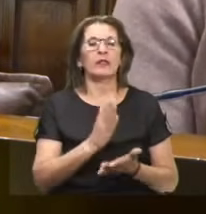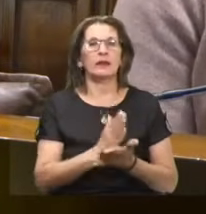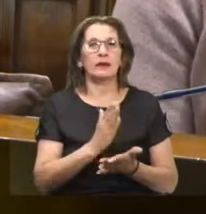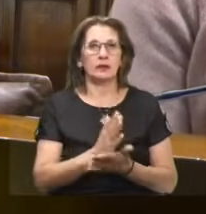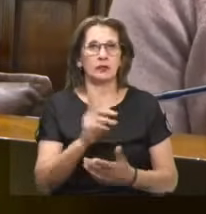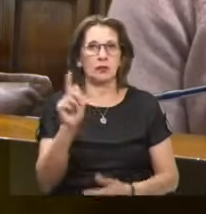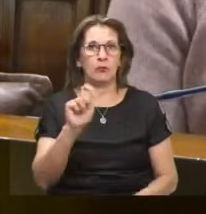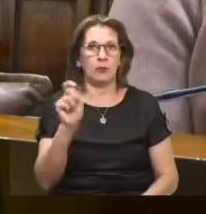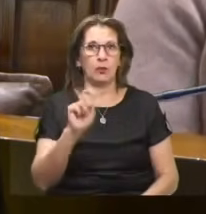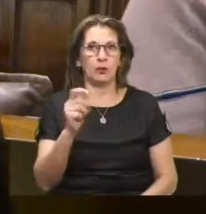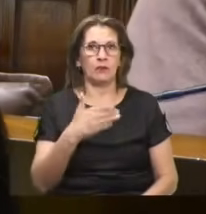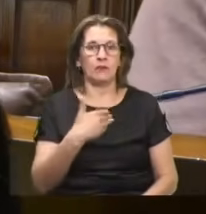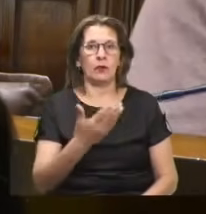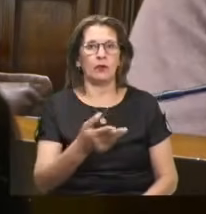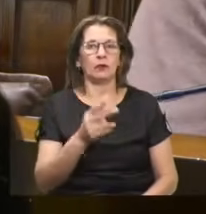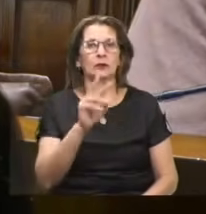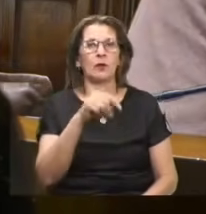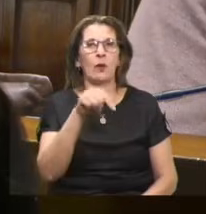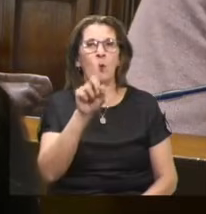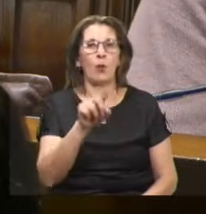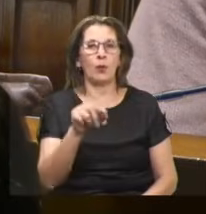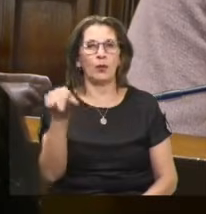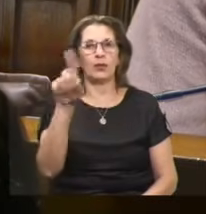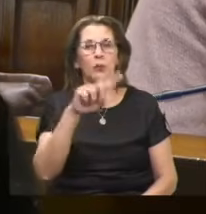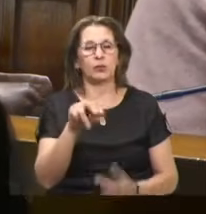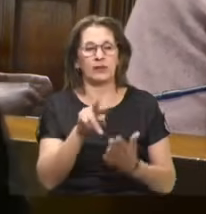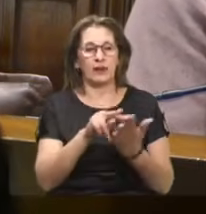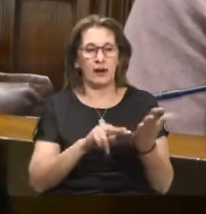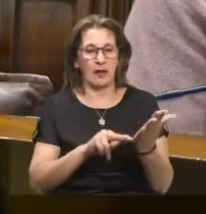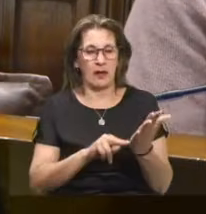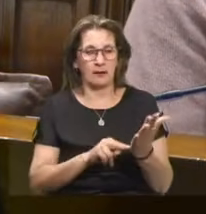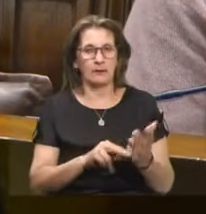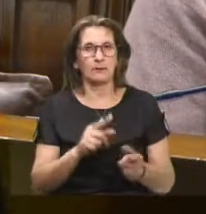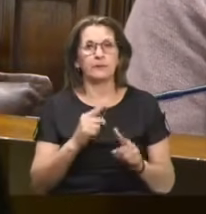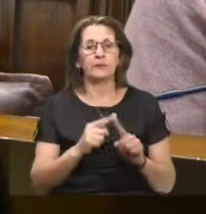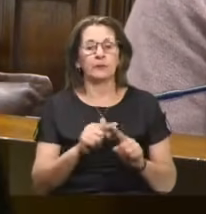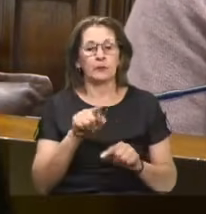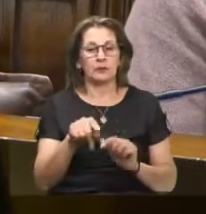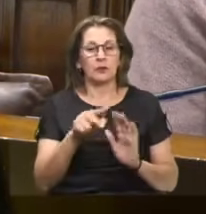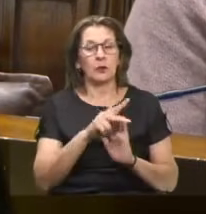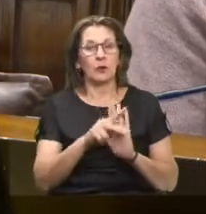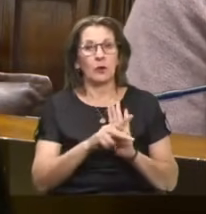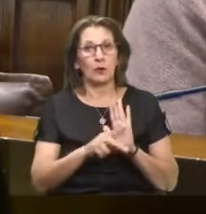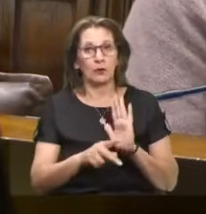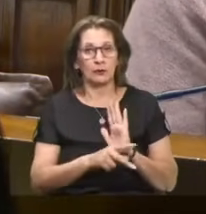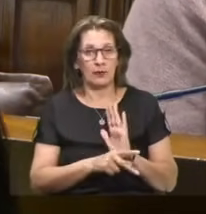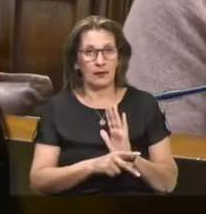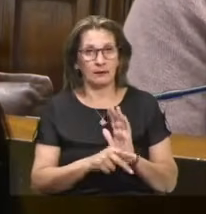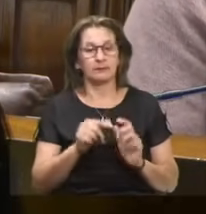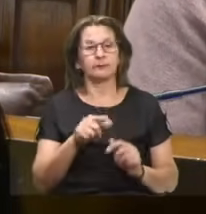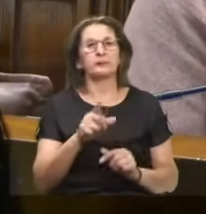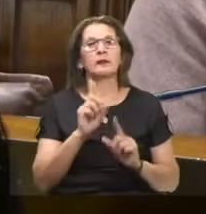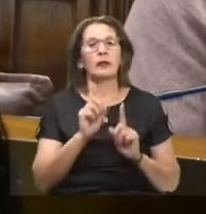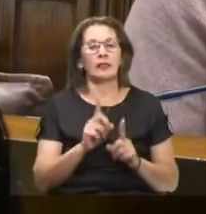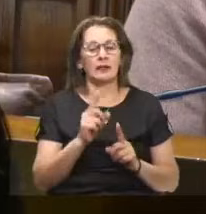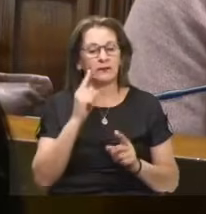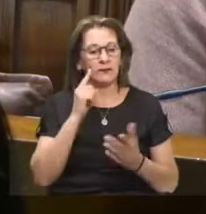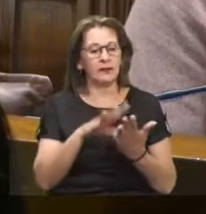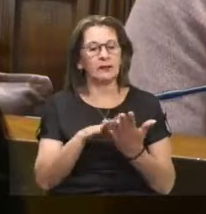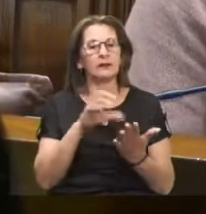Público, volumen 1, los remito a leer. Por ello, la norma en cuestión debe ser